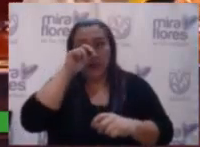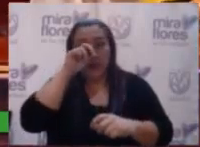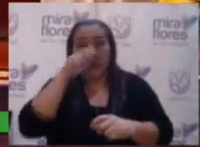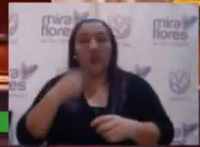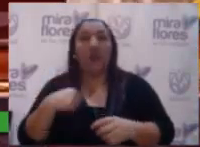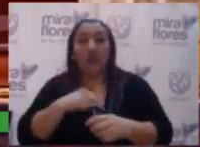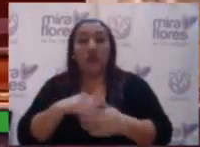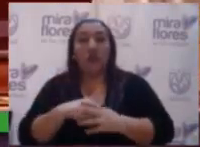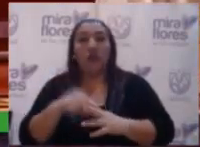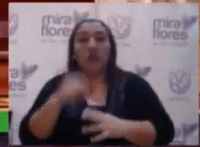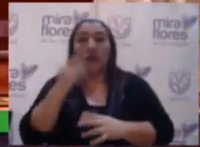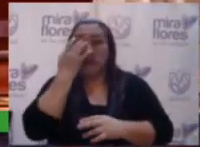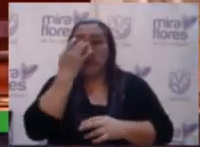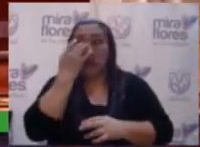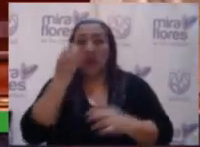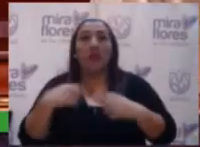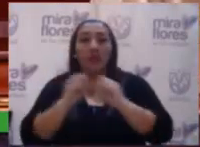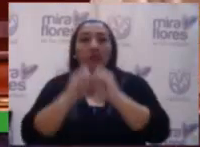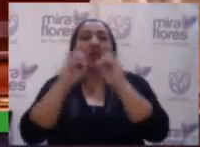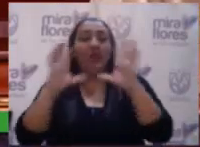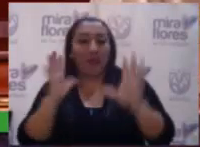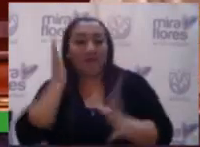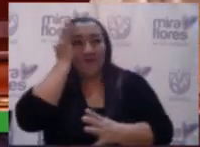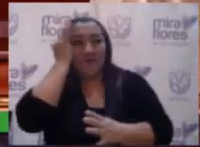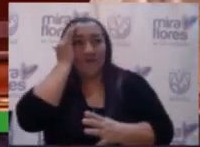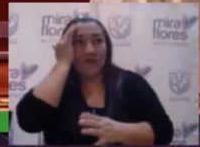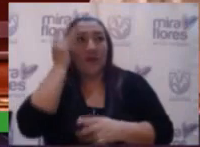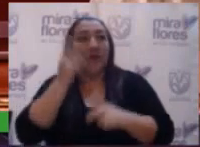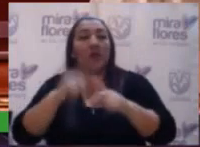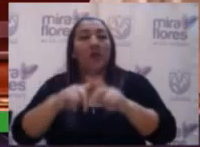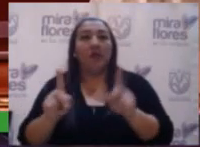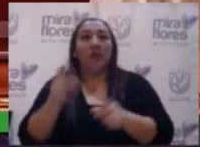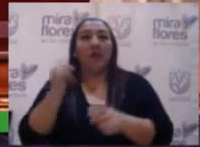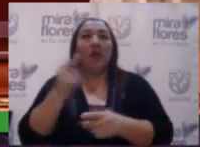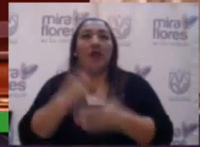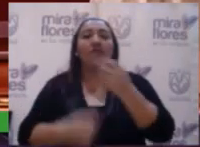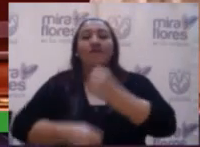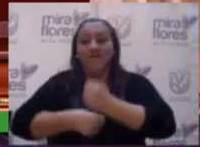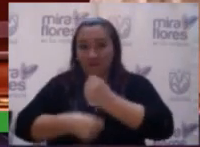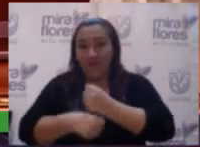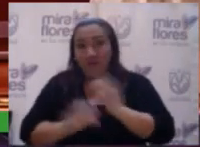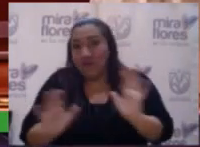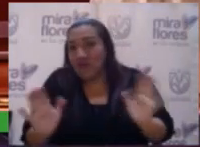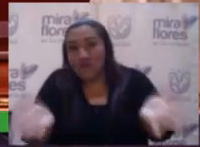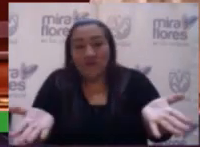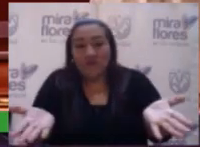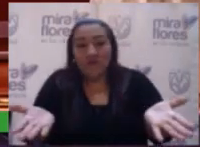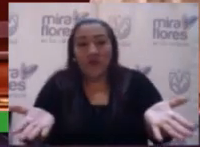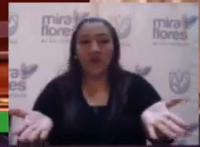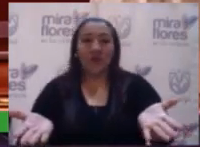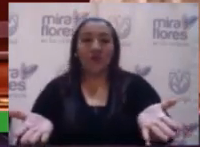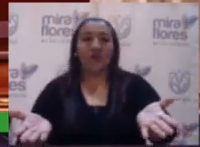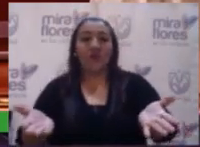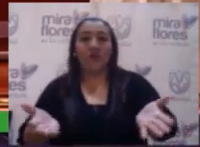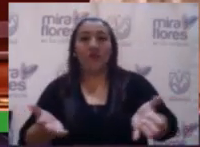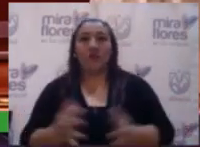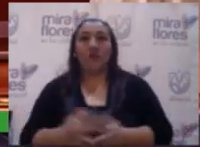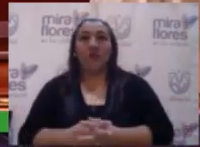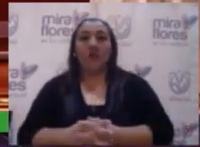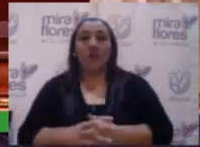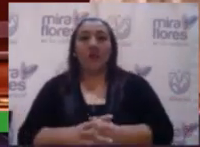tenemos muy muy claro sin duda que se está trabajando de repente usted no percibe El Avance